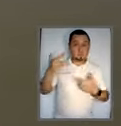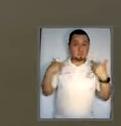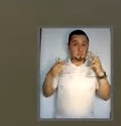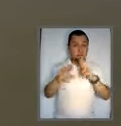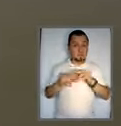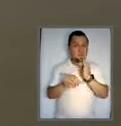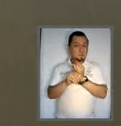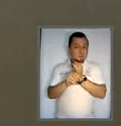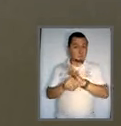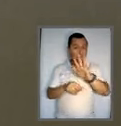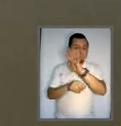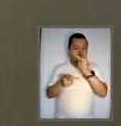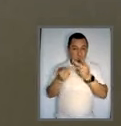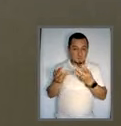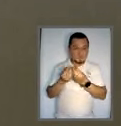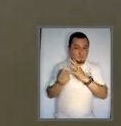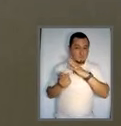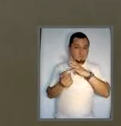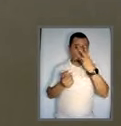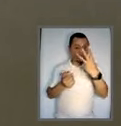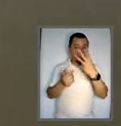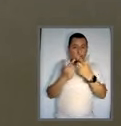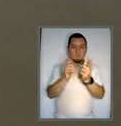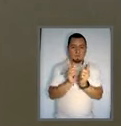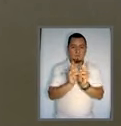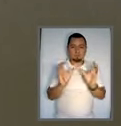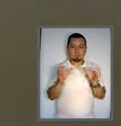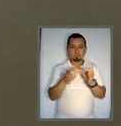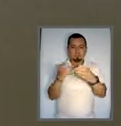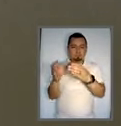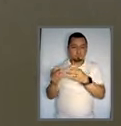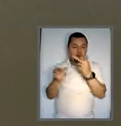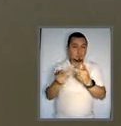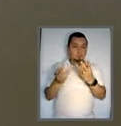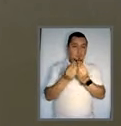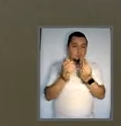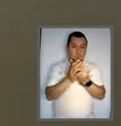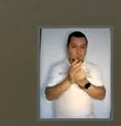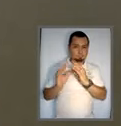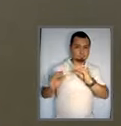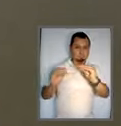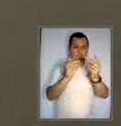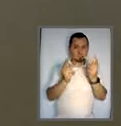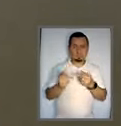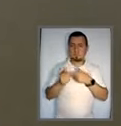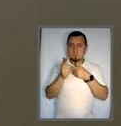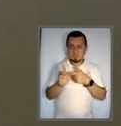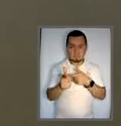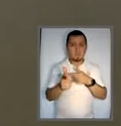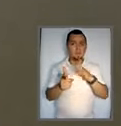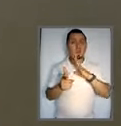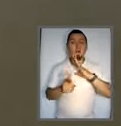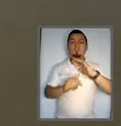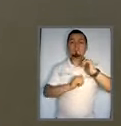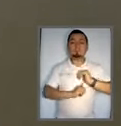a los investigadores. Recordemos que tenemos 3 centros de formación y de investigación docente que están haciendo en este momento, varios de ellos,